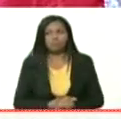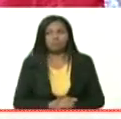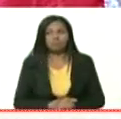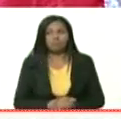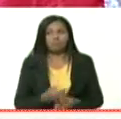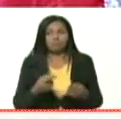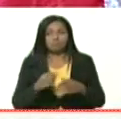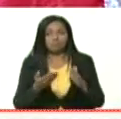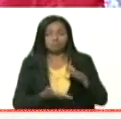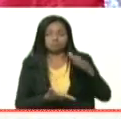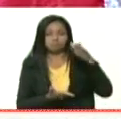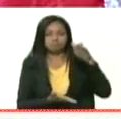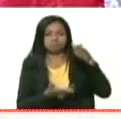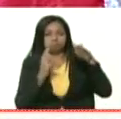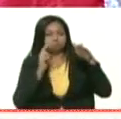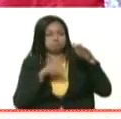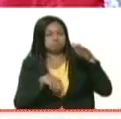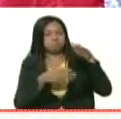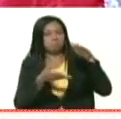era un libraco gigantesco,